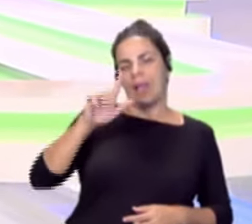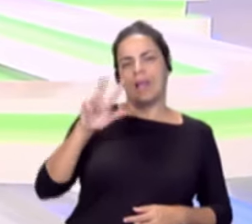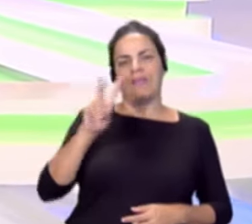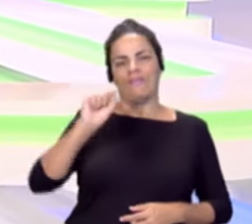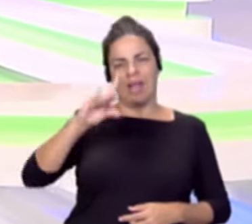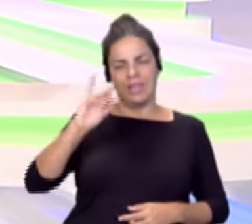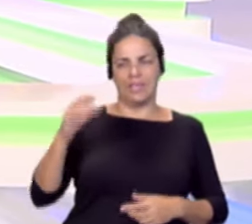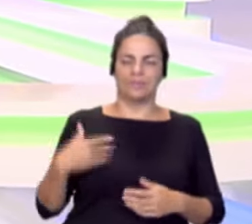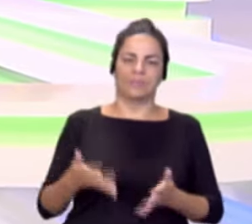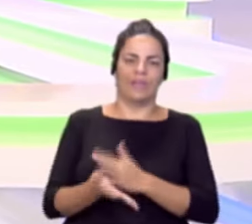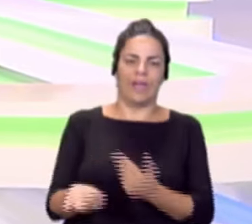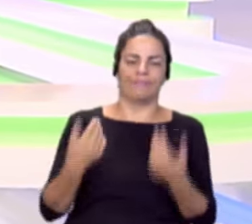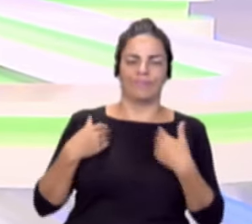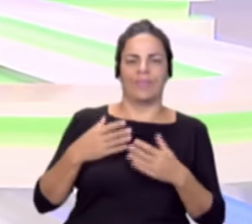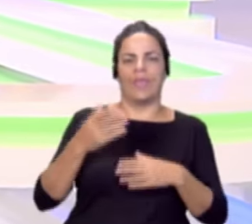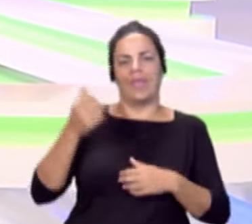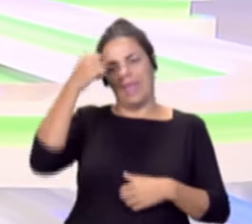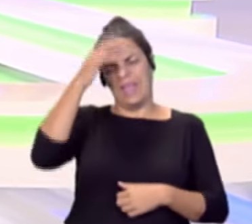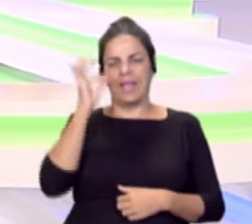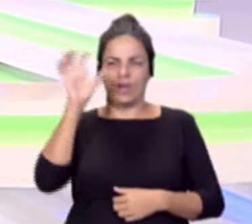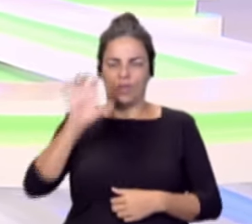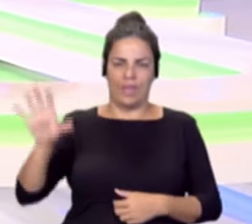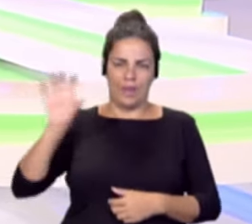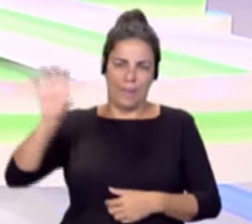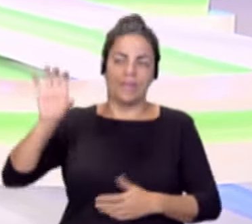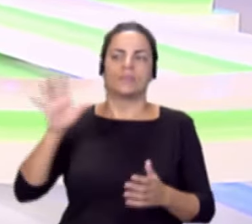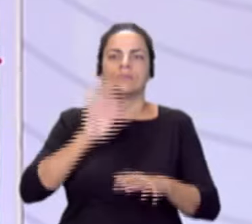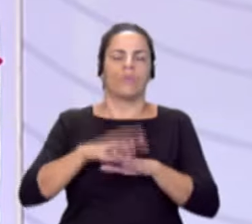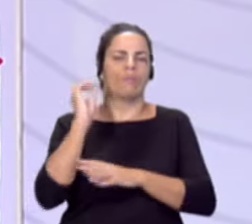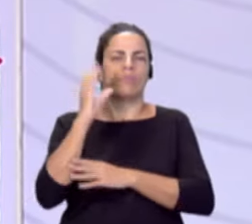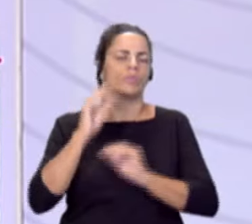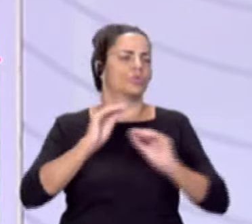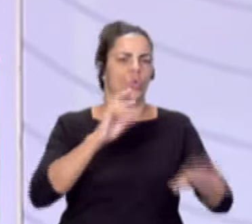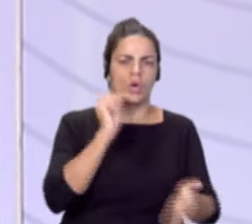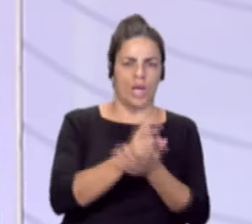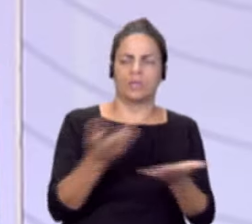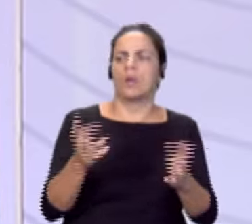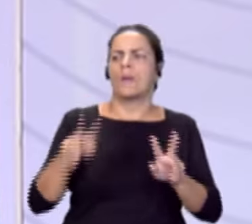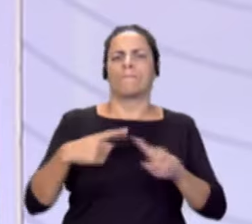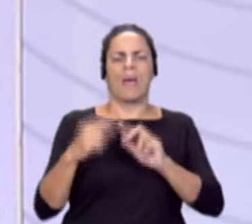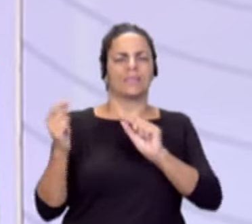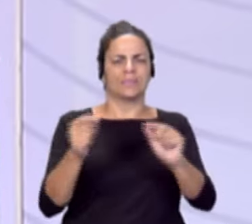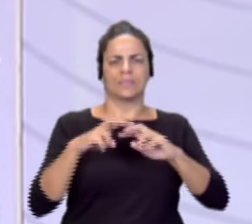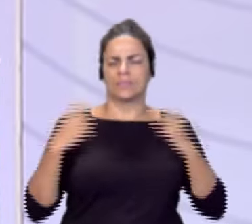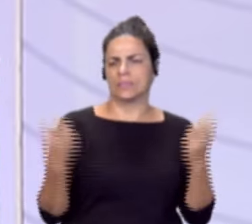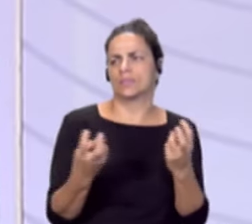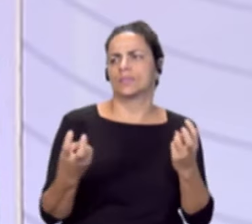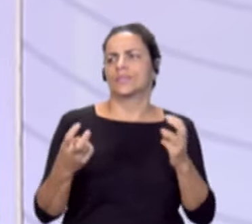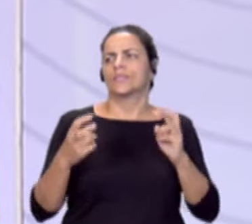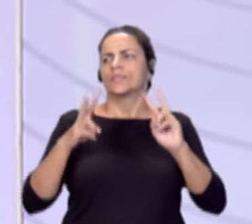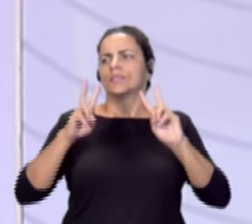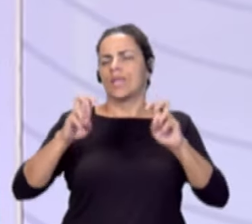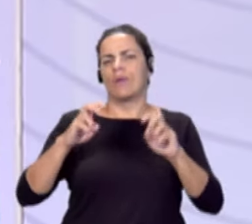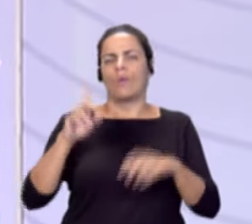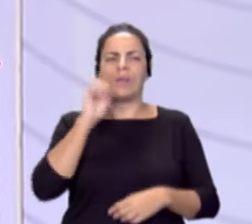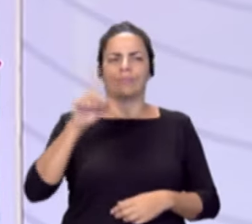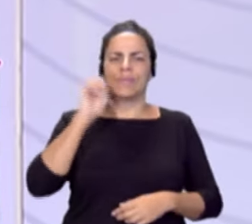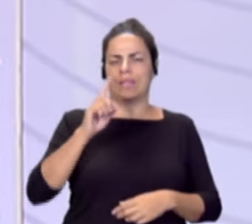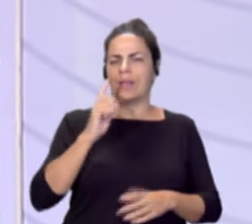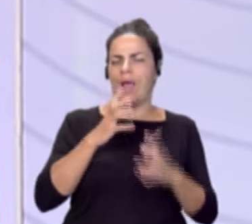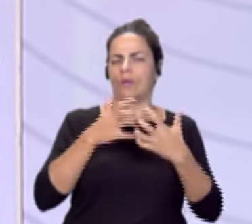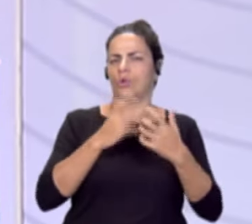país, con una conferencia sobre los retos a los que ella se encuentra y mesa redonda sobre cómo luchar contra los bulos y